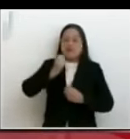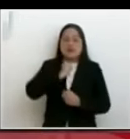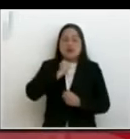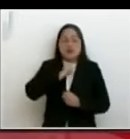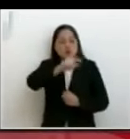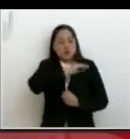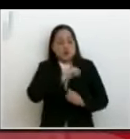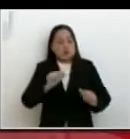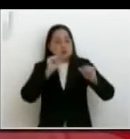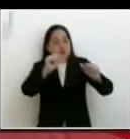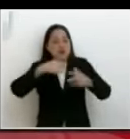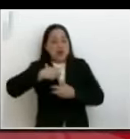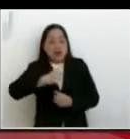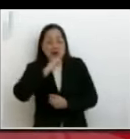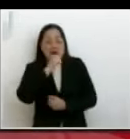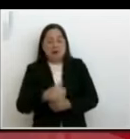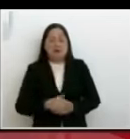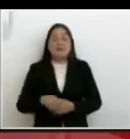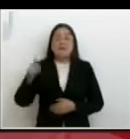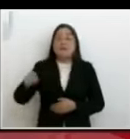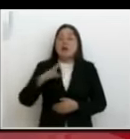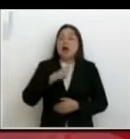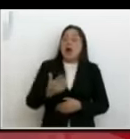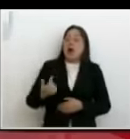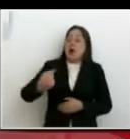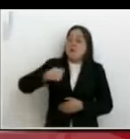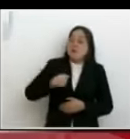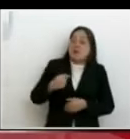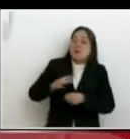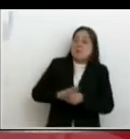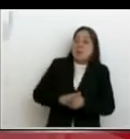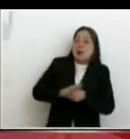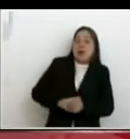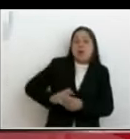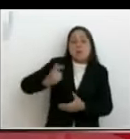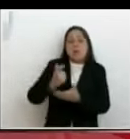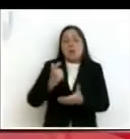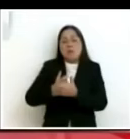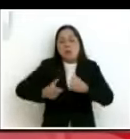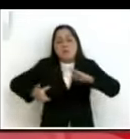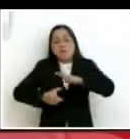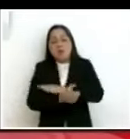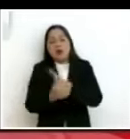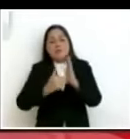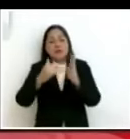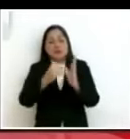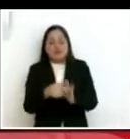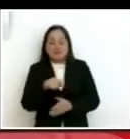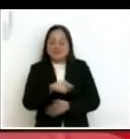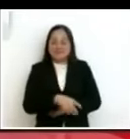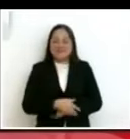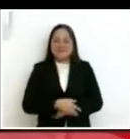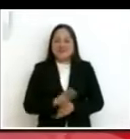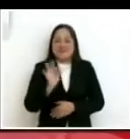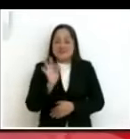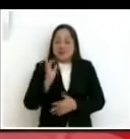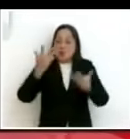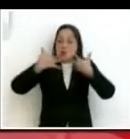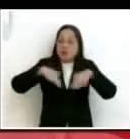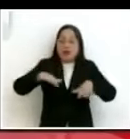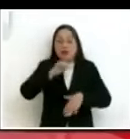dirigentes que el día de hoy hablan de que resistieron a presiones y sobornos millonarios, por favor. Todos sabemos que si alguien les hubiera